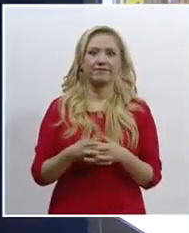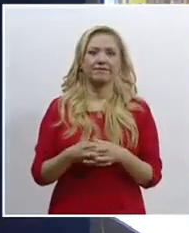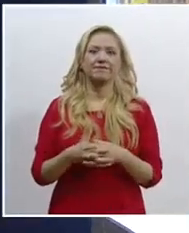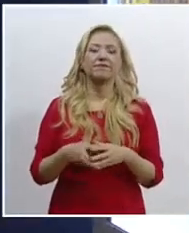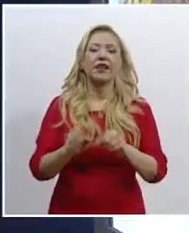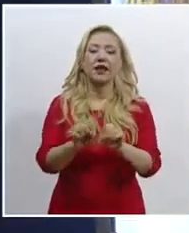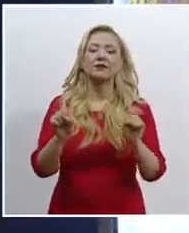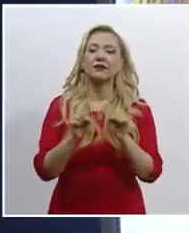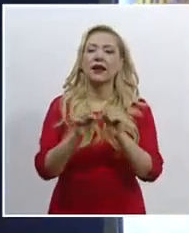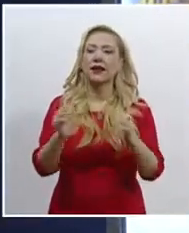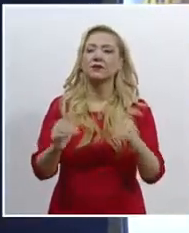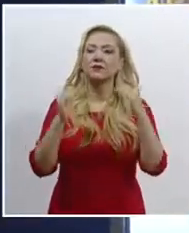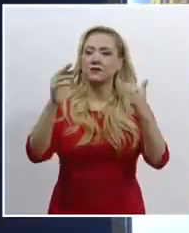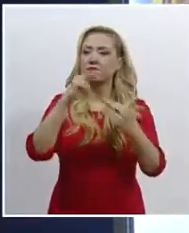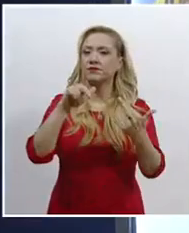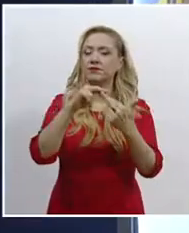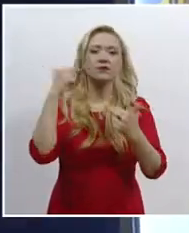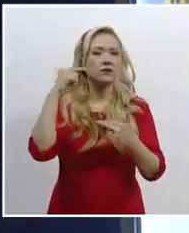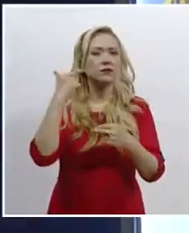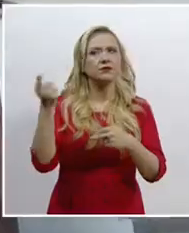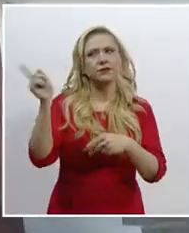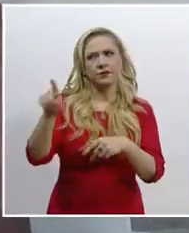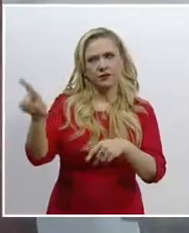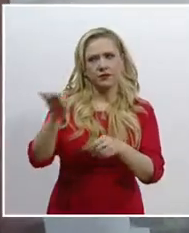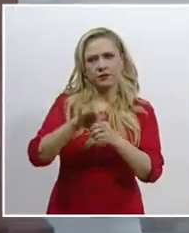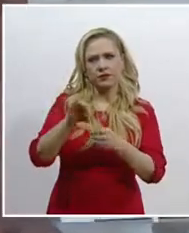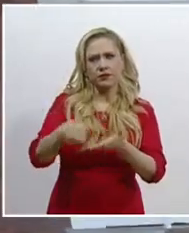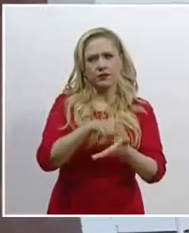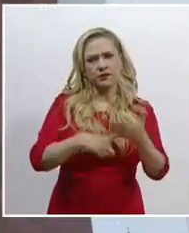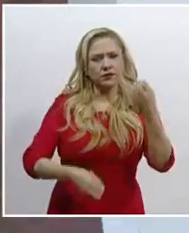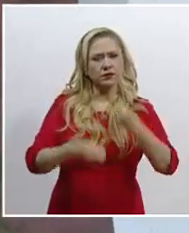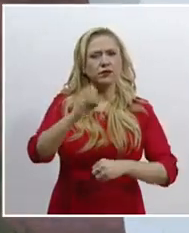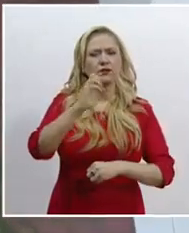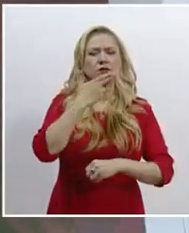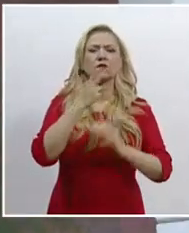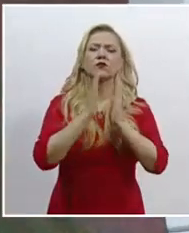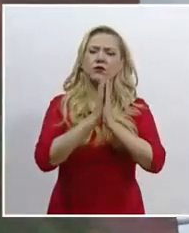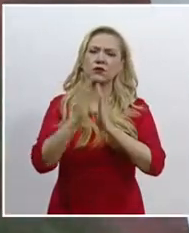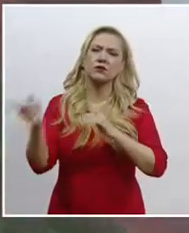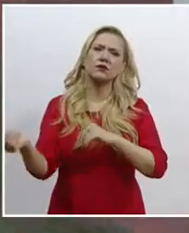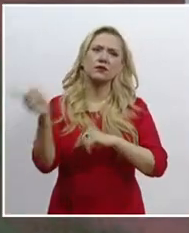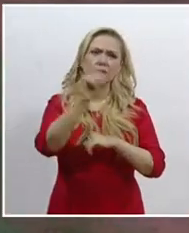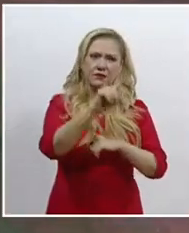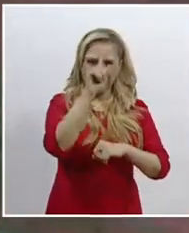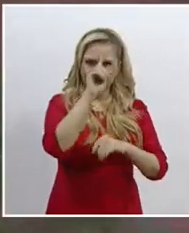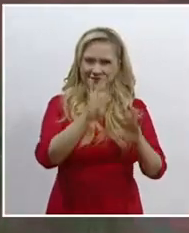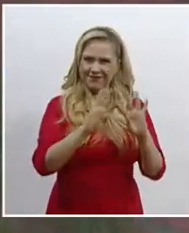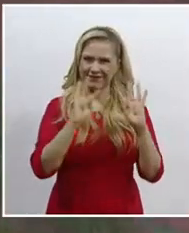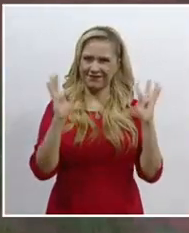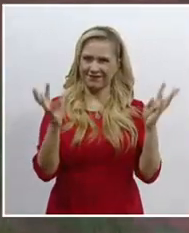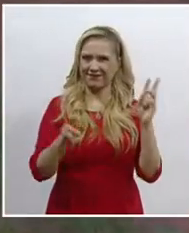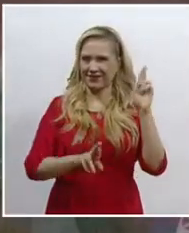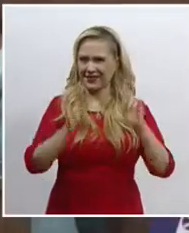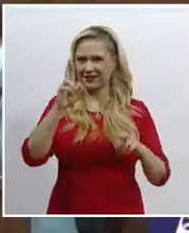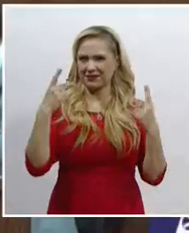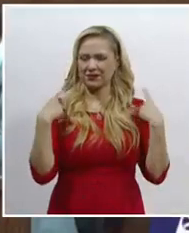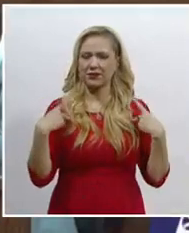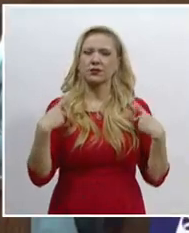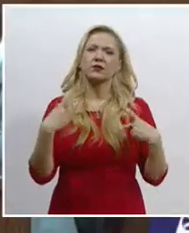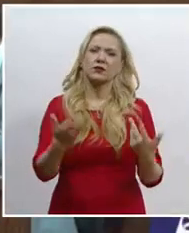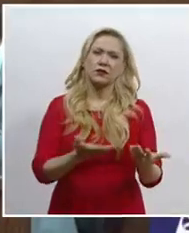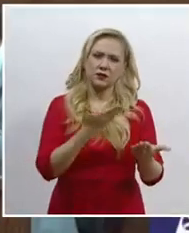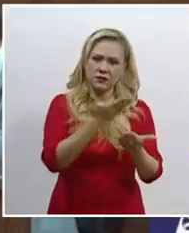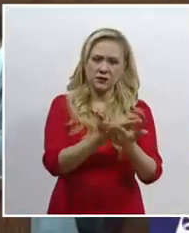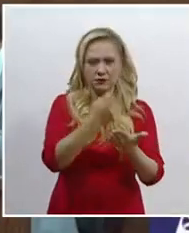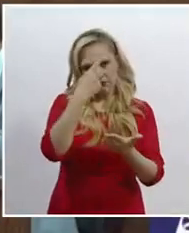La Sala Regional Guadalajara ordenó al Tribunal Electoral de Chihuahua dirigir al Consejo Consultivo de Participación Ciudadana la solicitud de